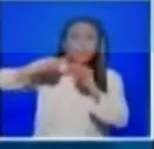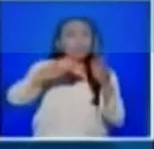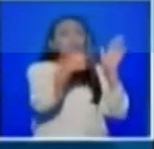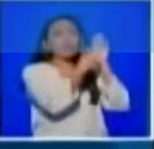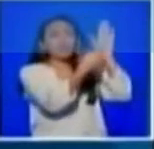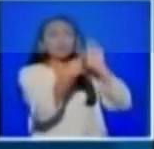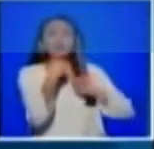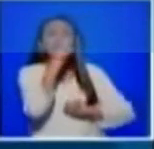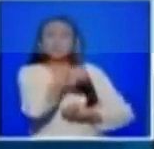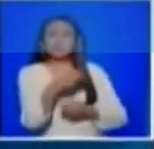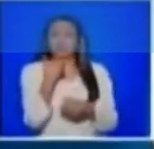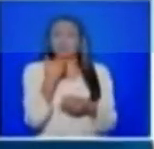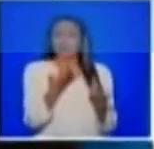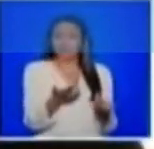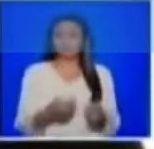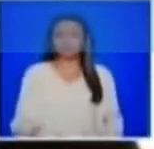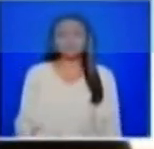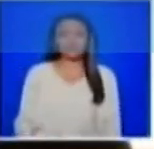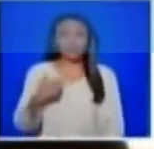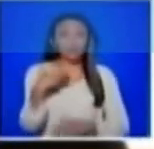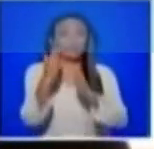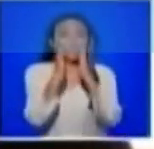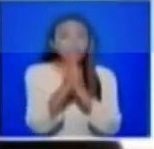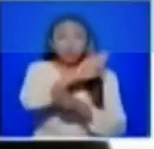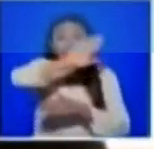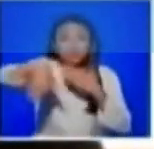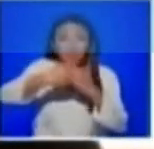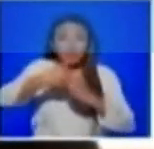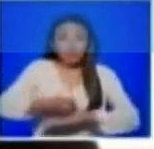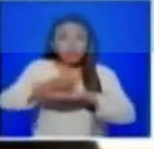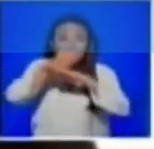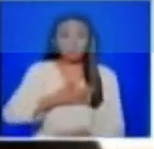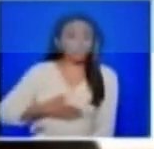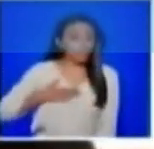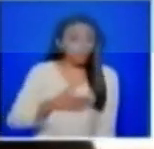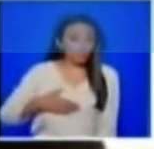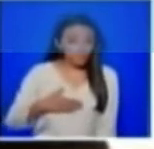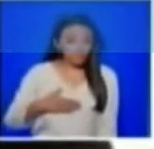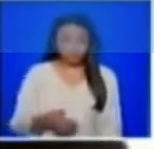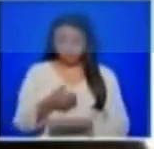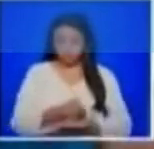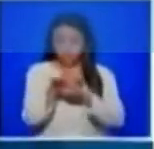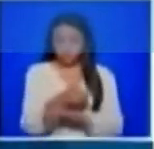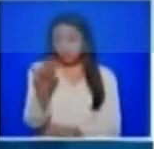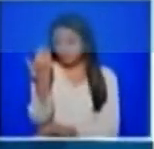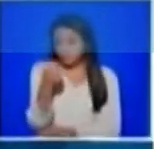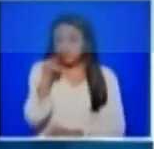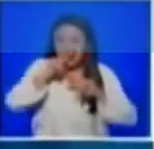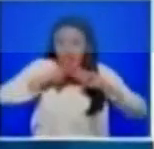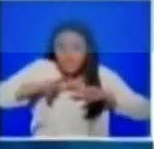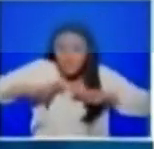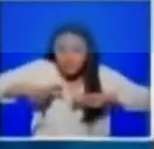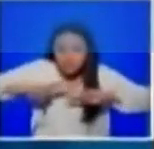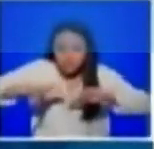en la sesión virtual. Y desde ya solicito a todas las autoridades competentes en materia que se proceda a realizar